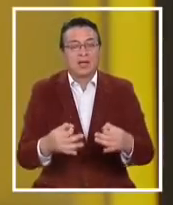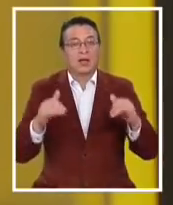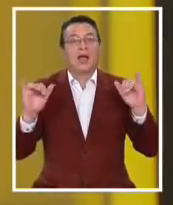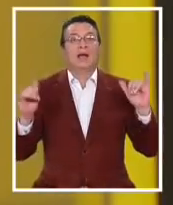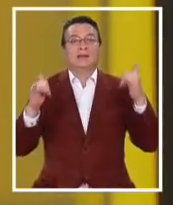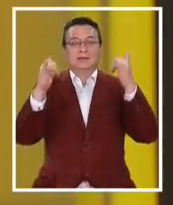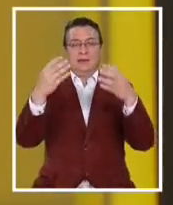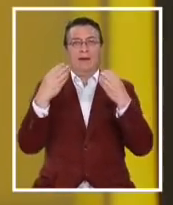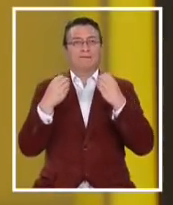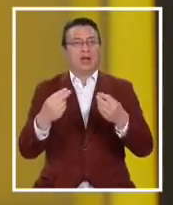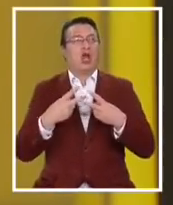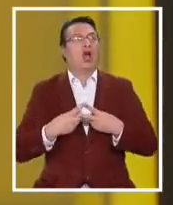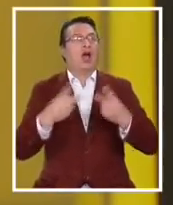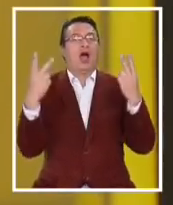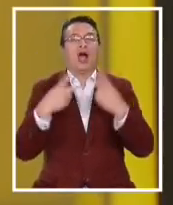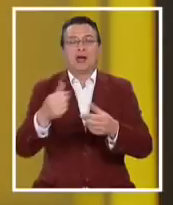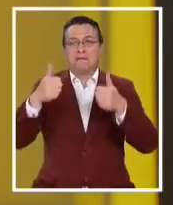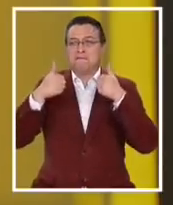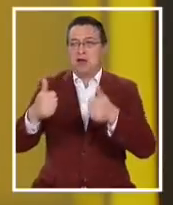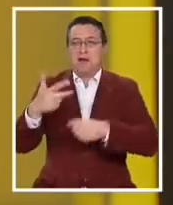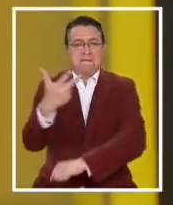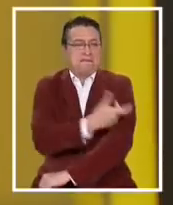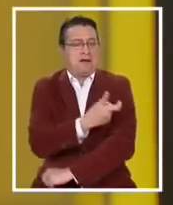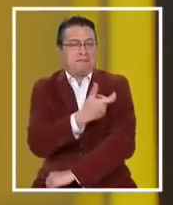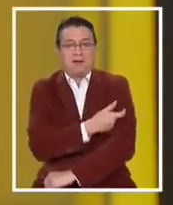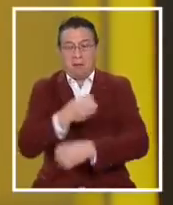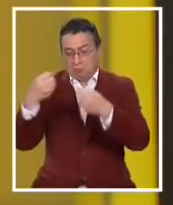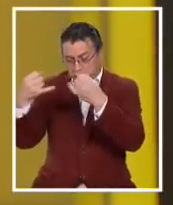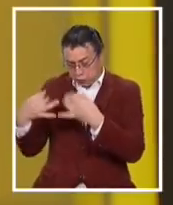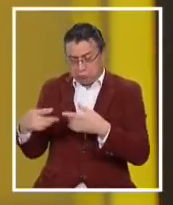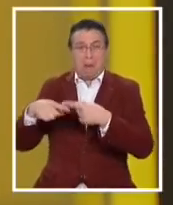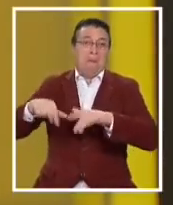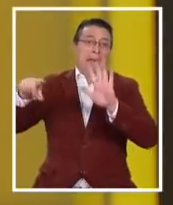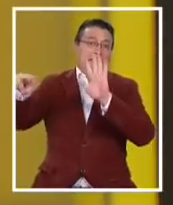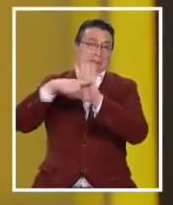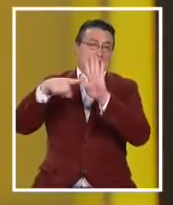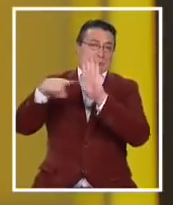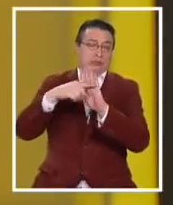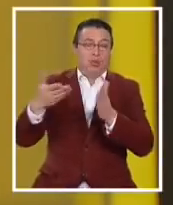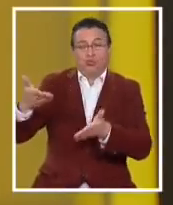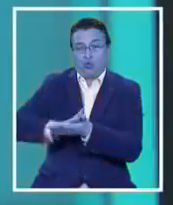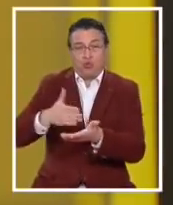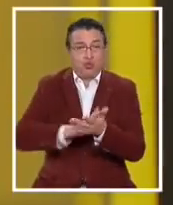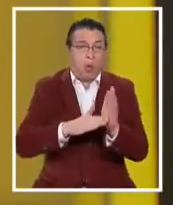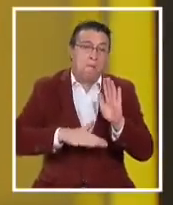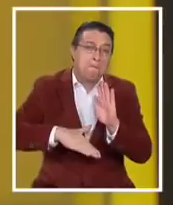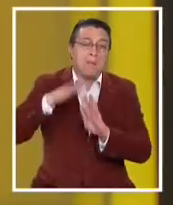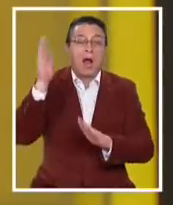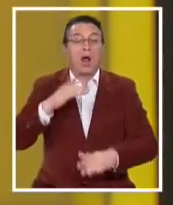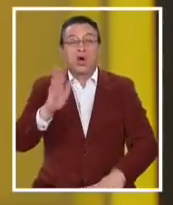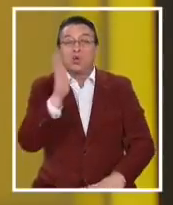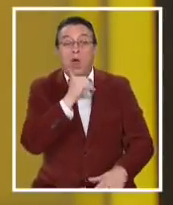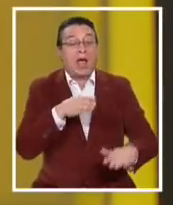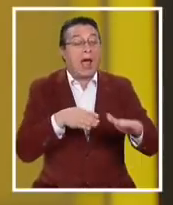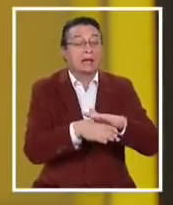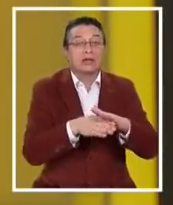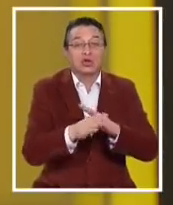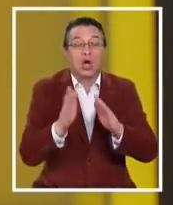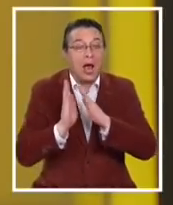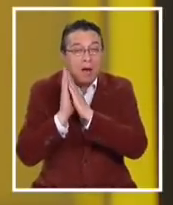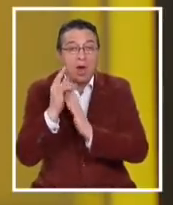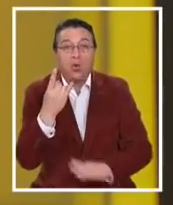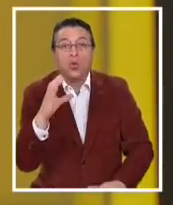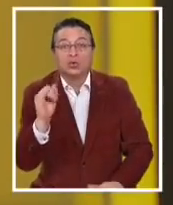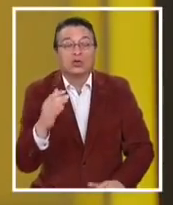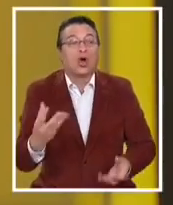celebrándonos lo bien que lo hacemos y fantástico que estamos, pero los números son horrorosos, la gente está muriendo más, no tenemos el acceso todavía a las camas UCI. ¿Cómo explicas,